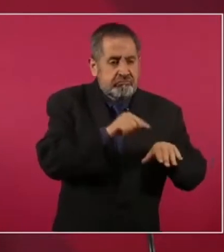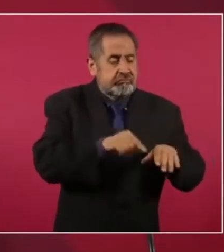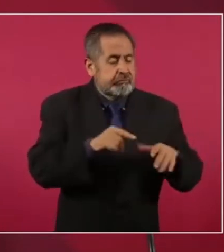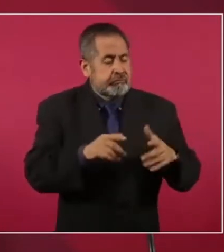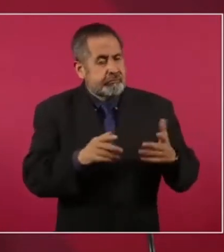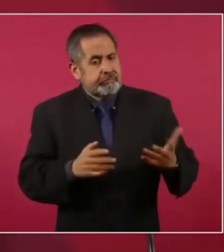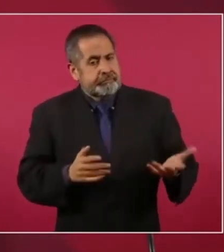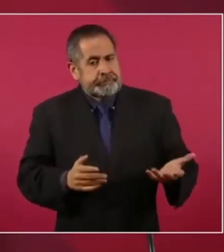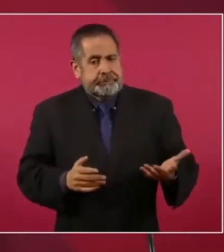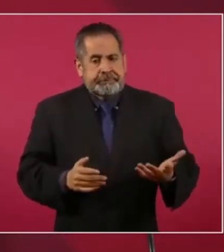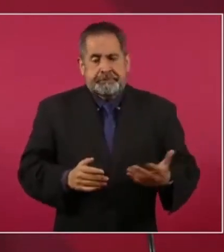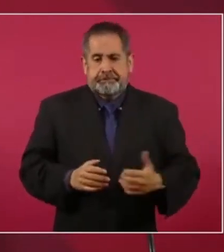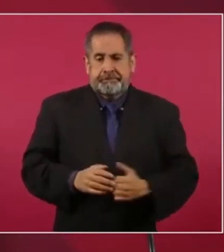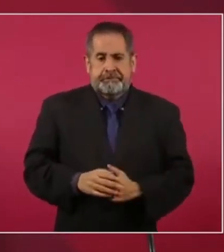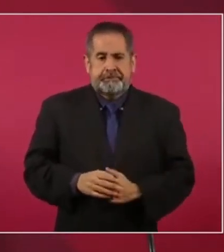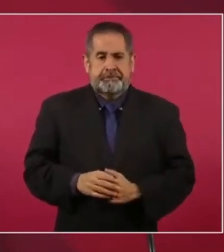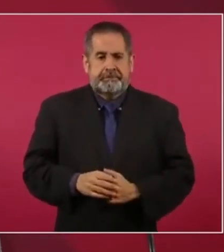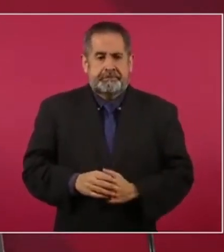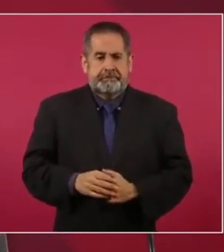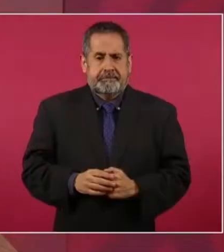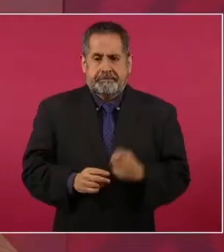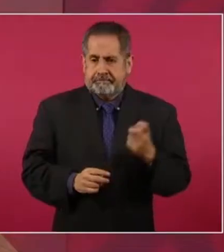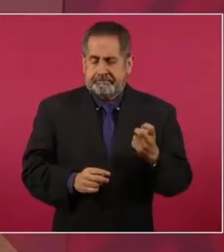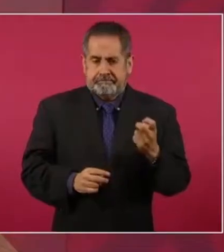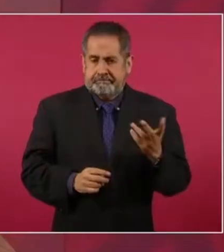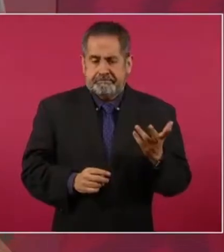Eso no